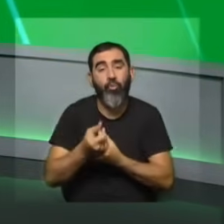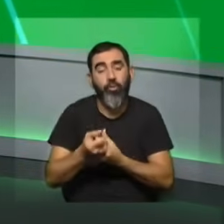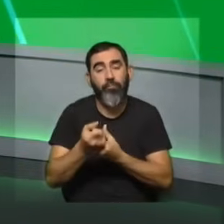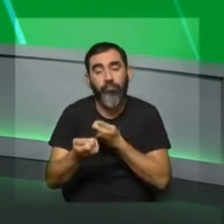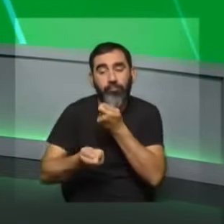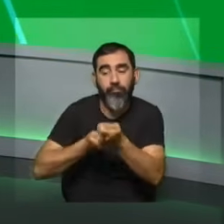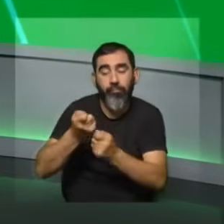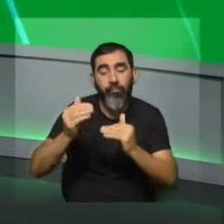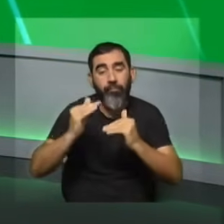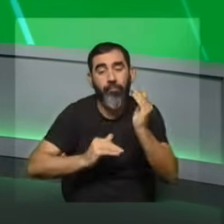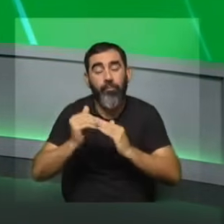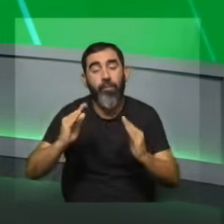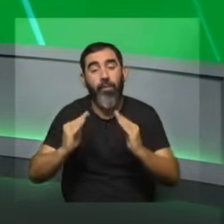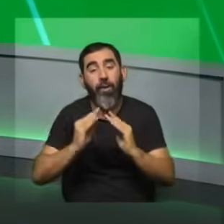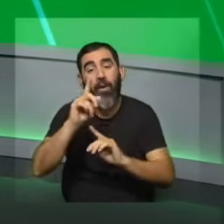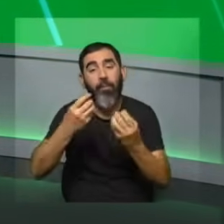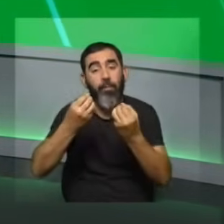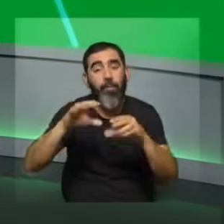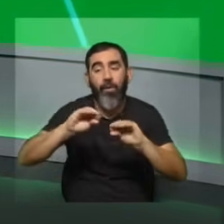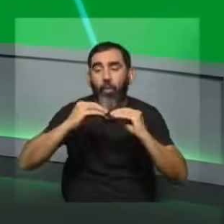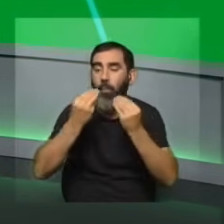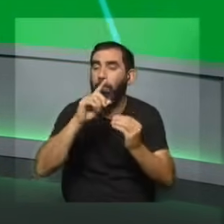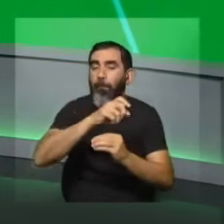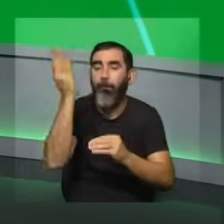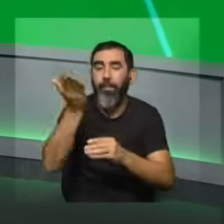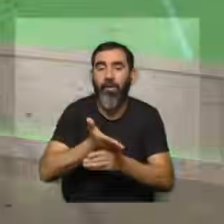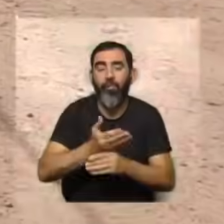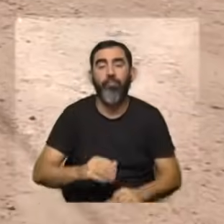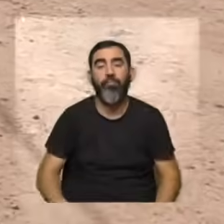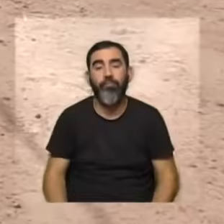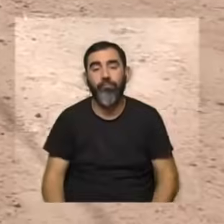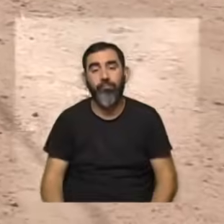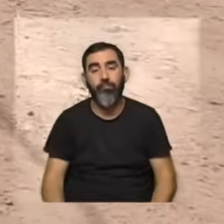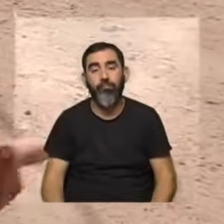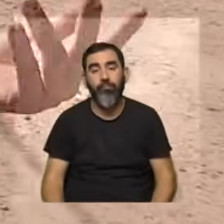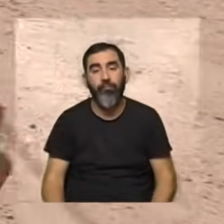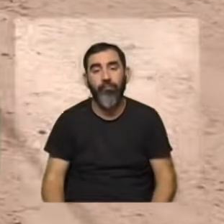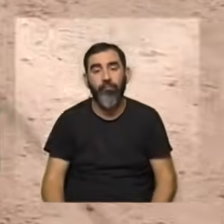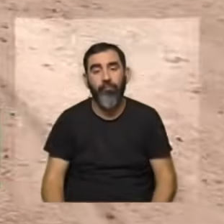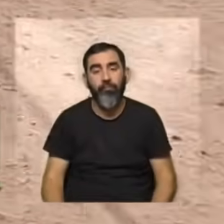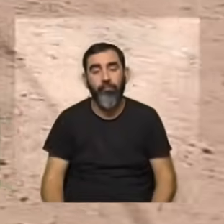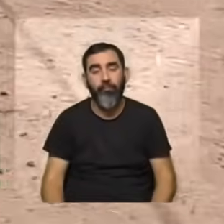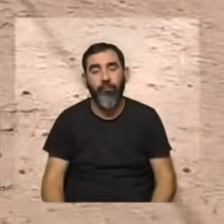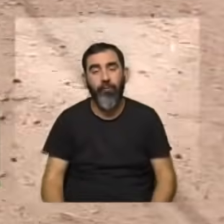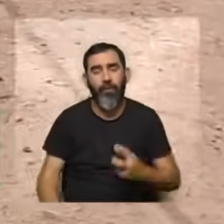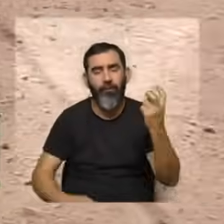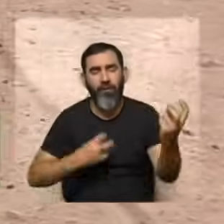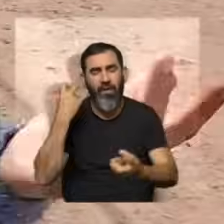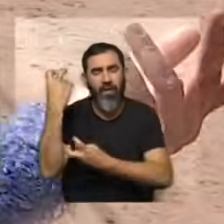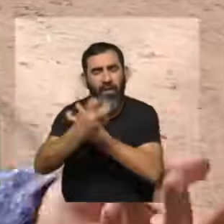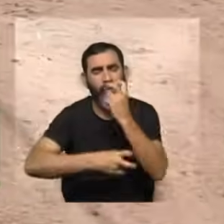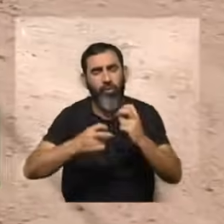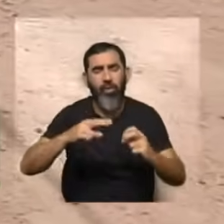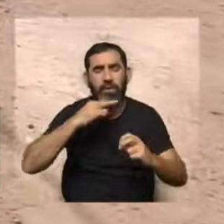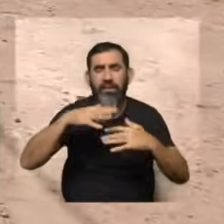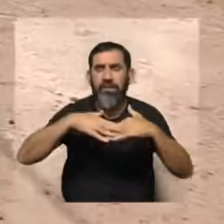recomponer sus hogares, que en algunos casos tuvieron pérdidas totales. El otro día hubo una ventolera y eso, volaron